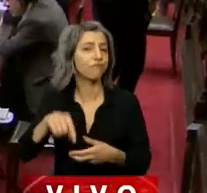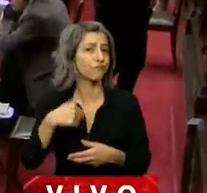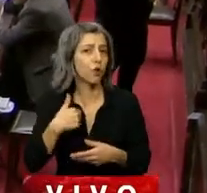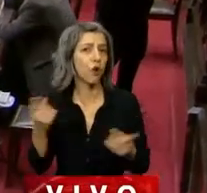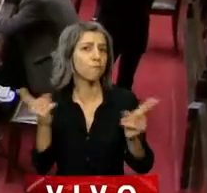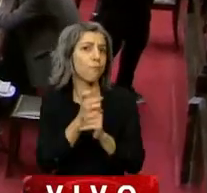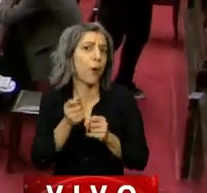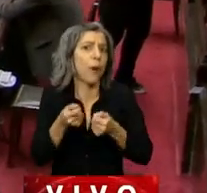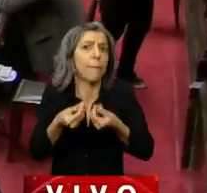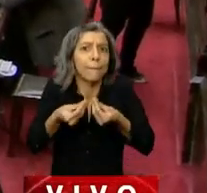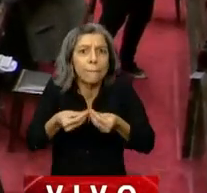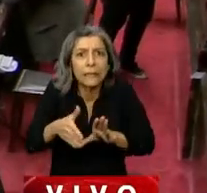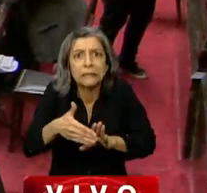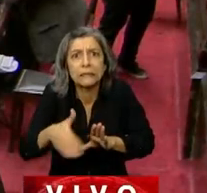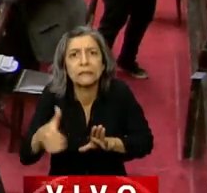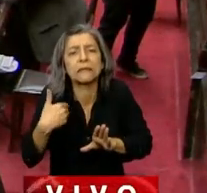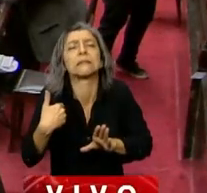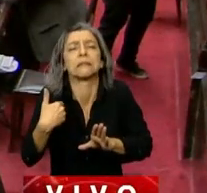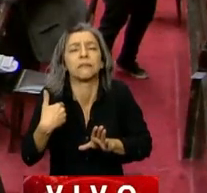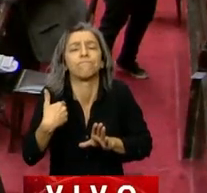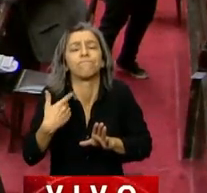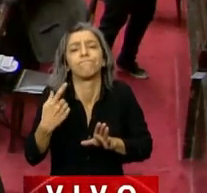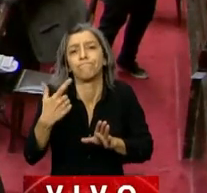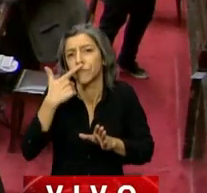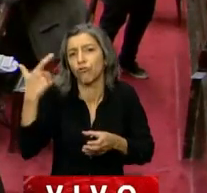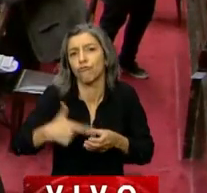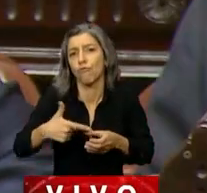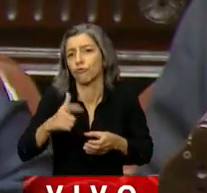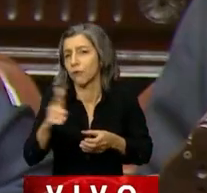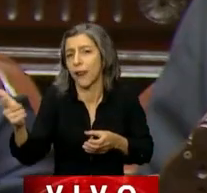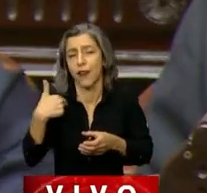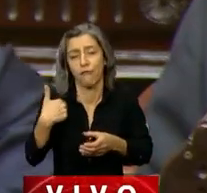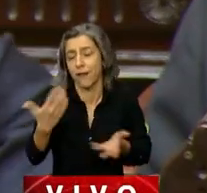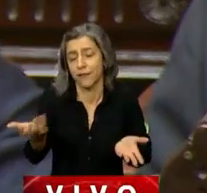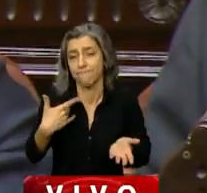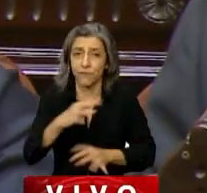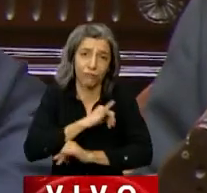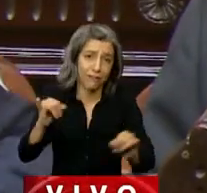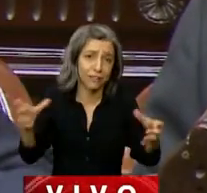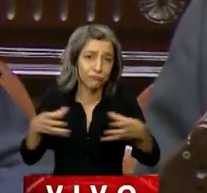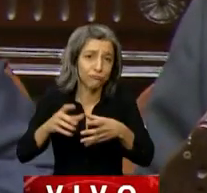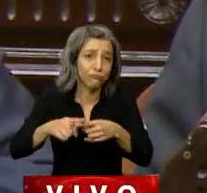de combustible, con lo cual, felicitaciones al oficialismo, dejaron sin combustible a todo el país.